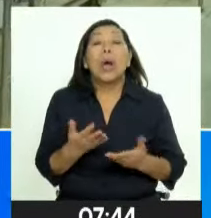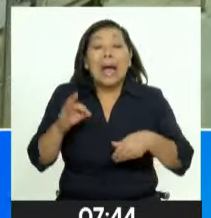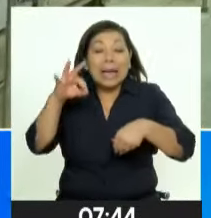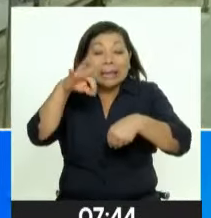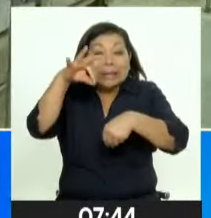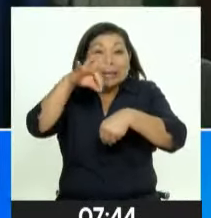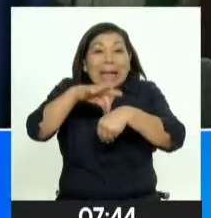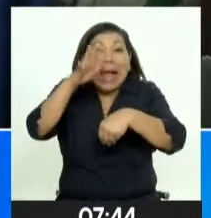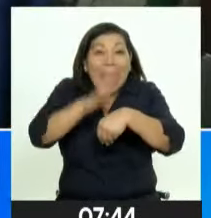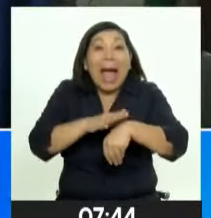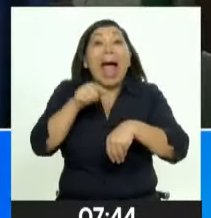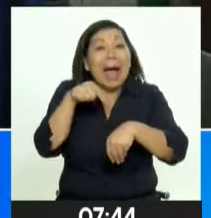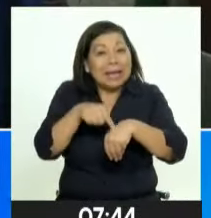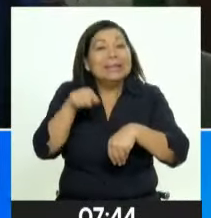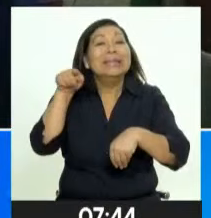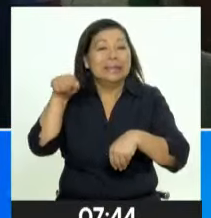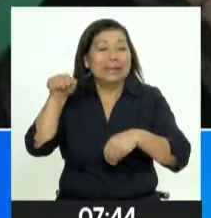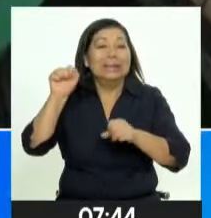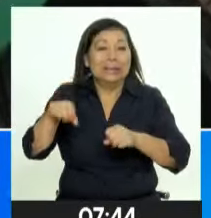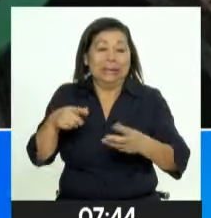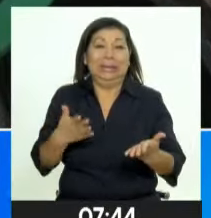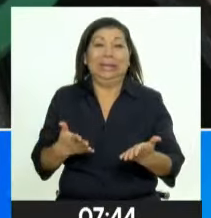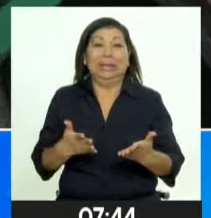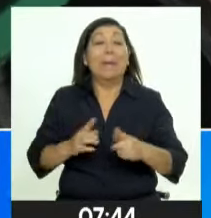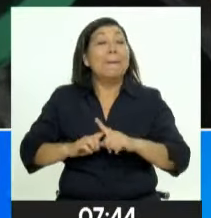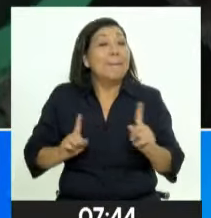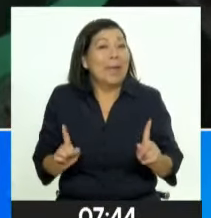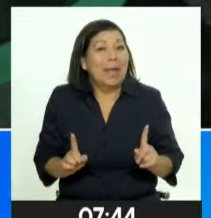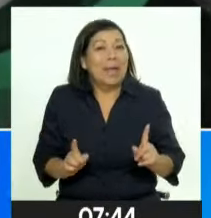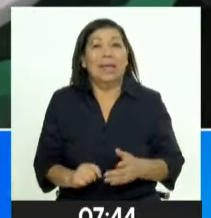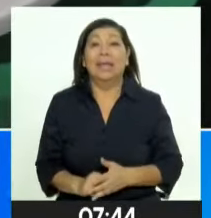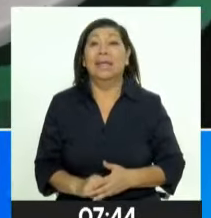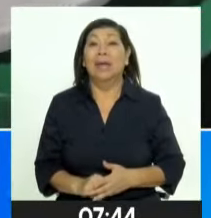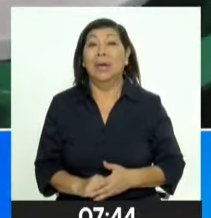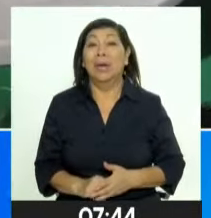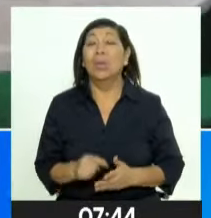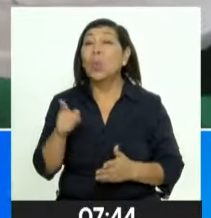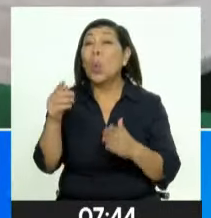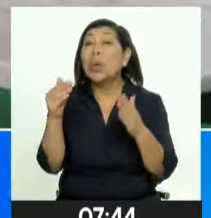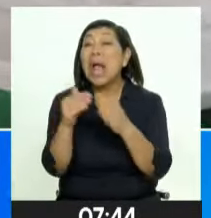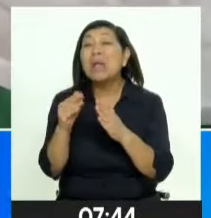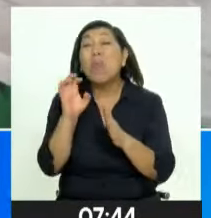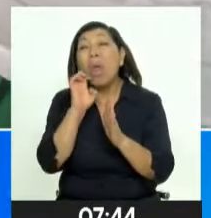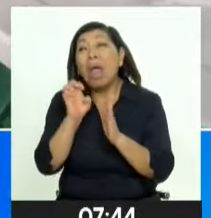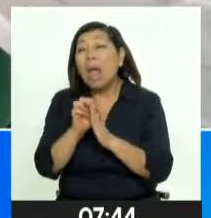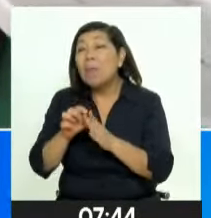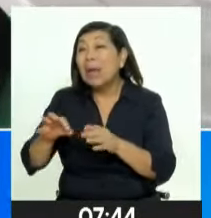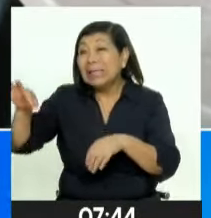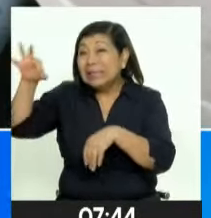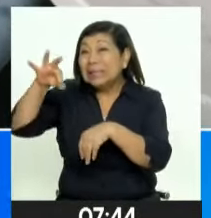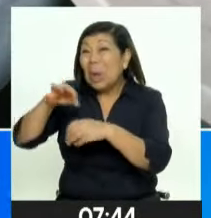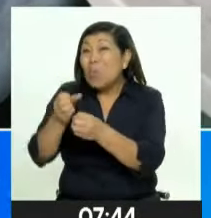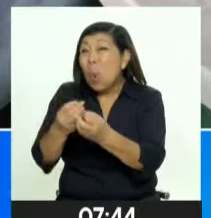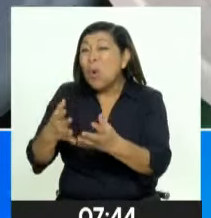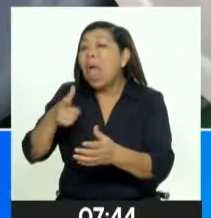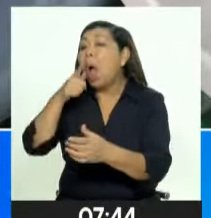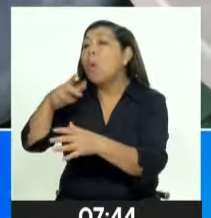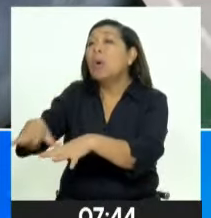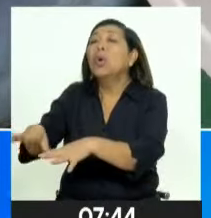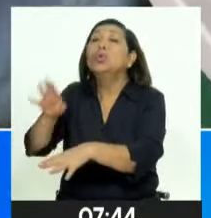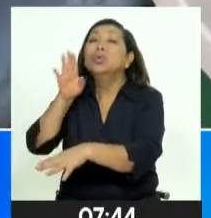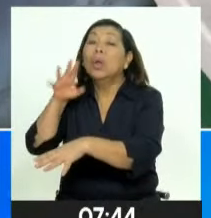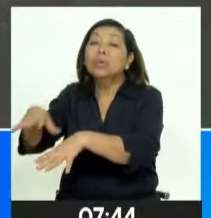del mosquito, ¿no? Entonces, pero si hay mosquitos en la casa, porque hay reservorios de agua, hay